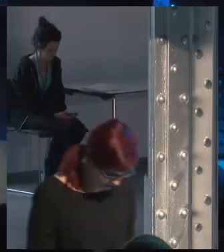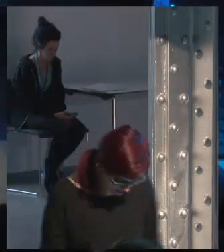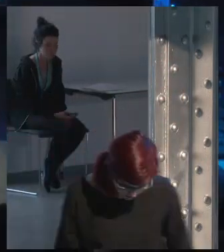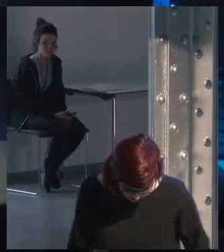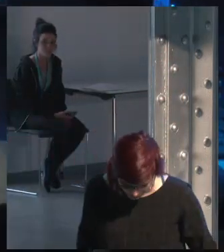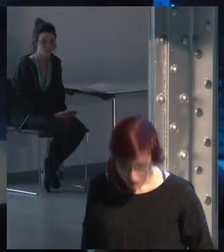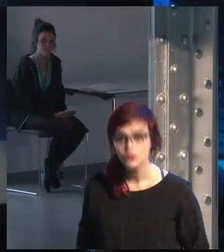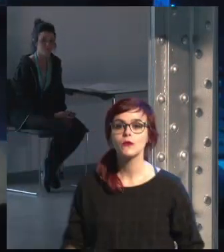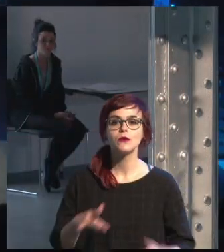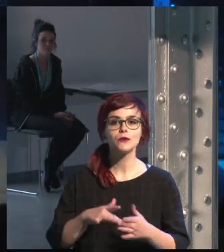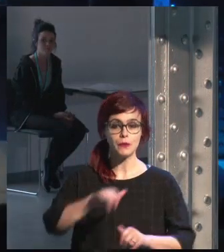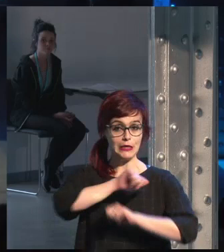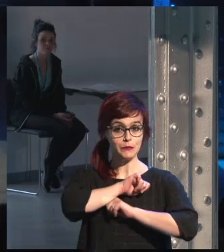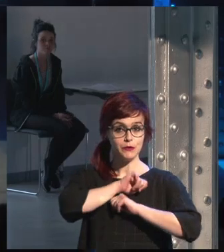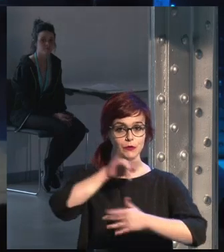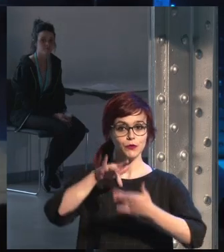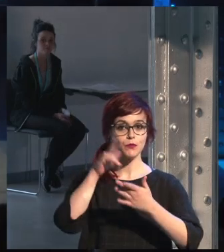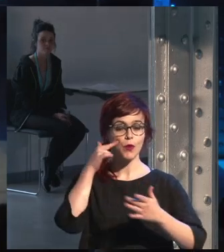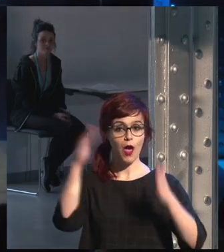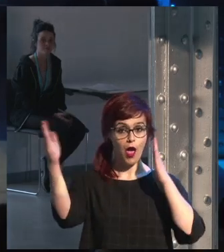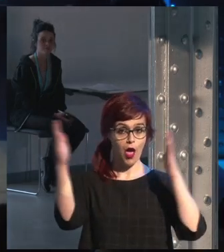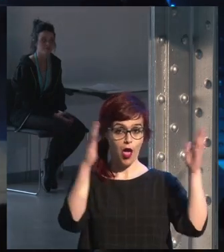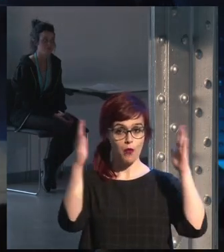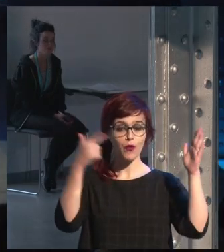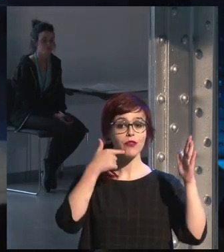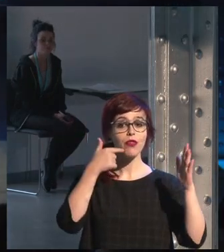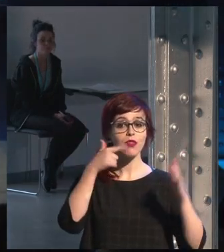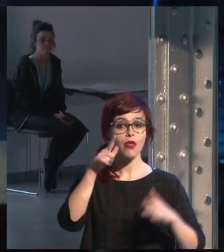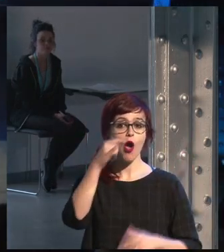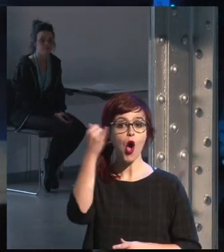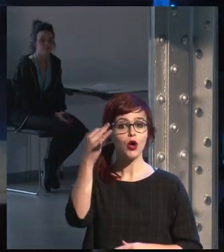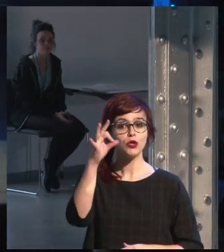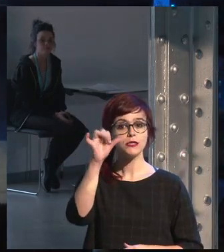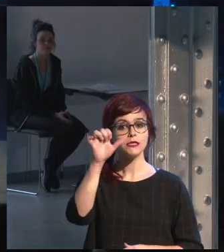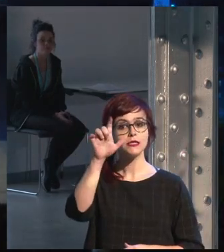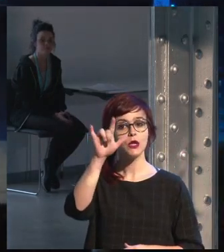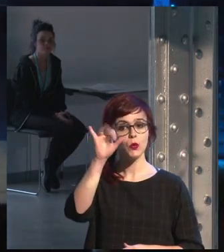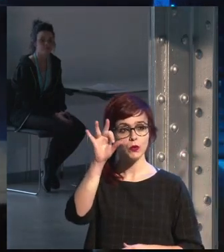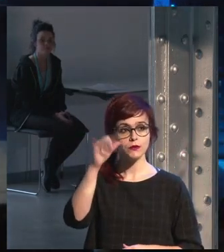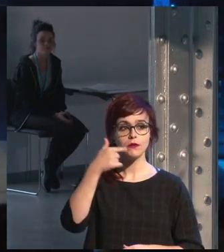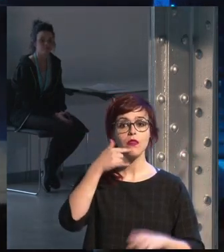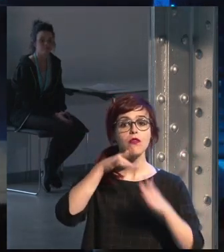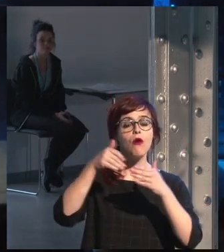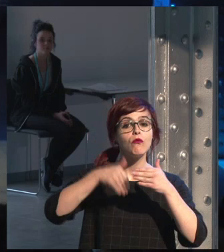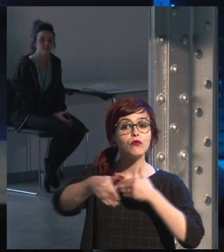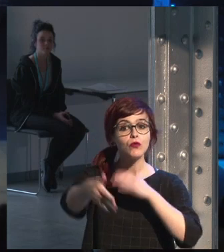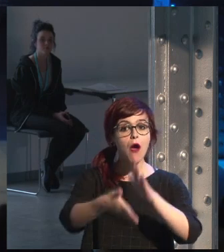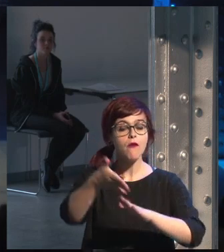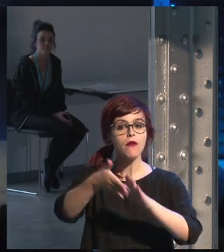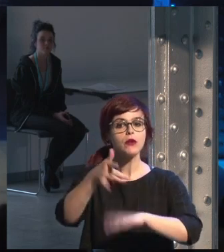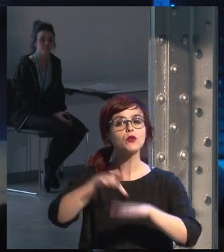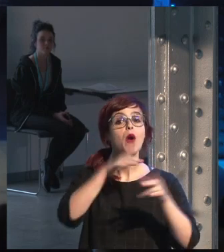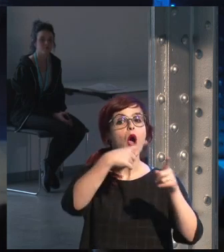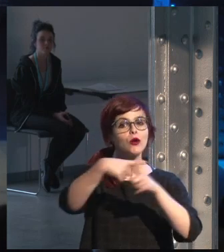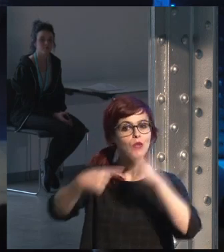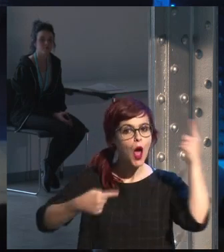Y mientras llega esa época que José Luis nos describe en un futuro, sí que es cierto que hay cosas que ya se